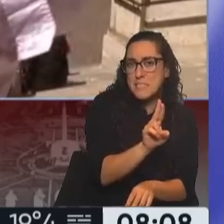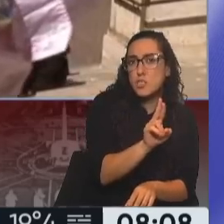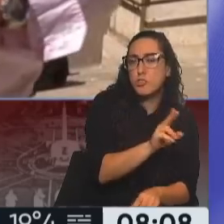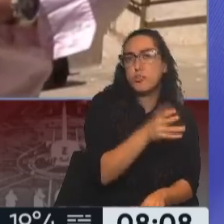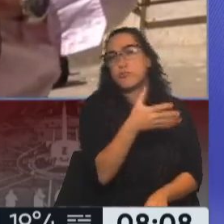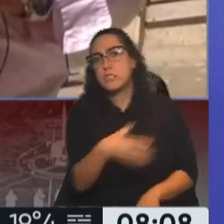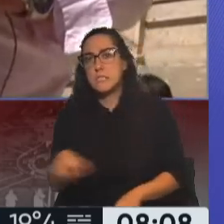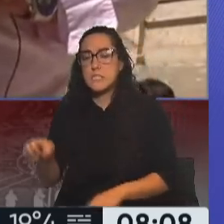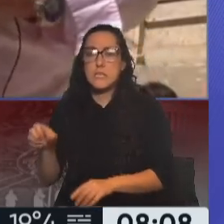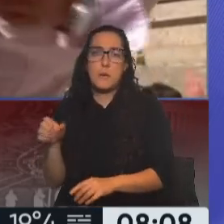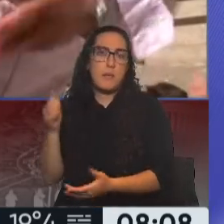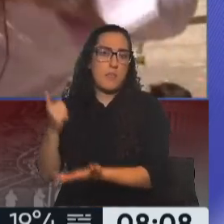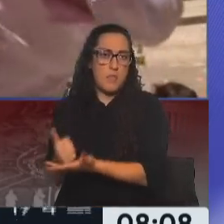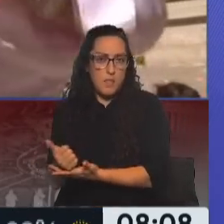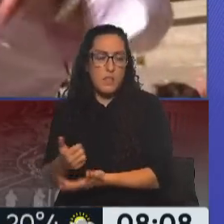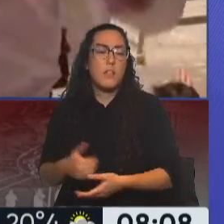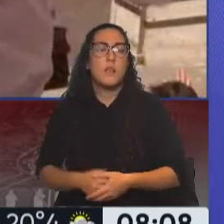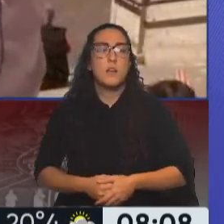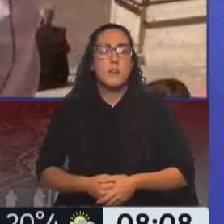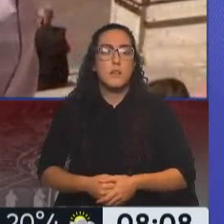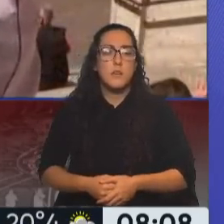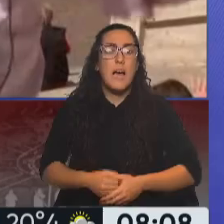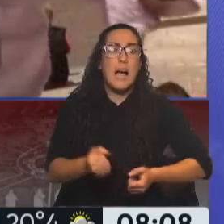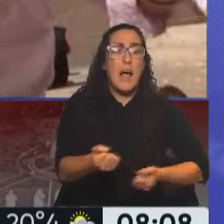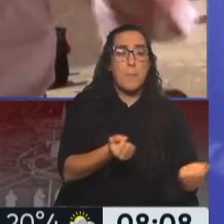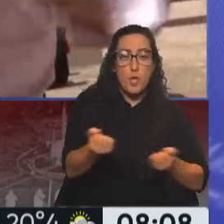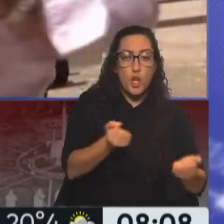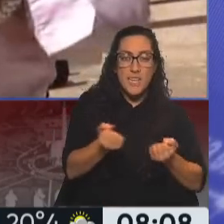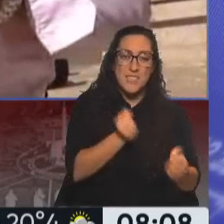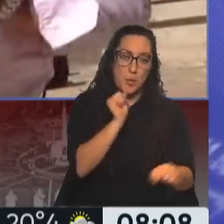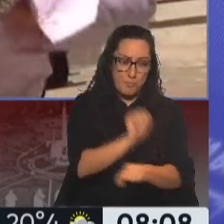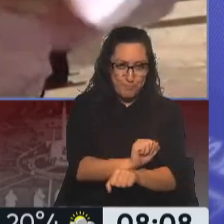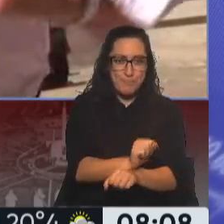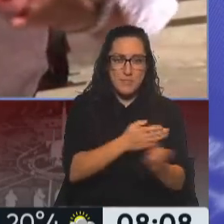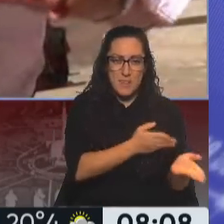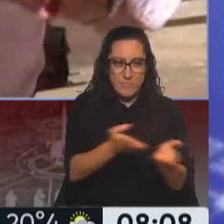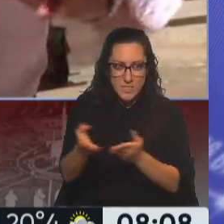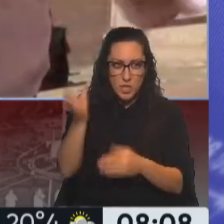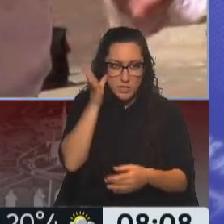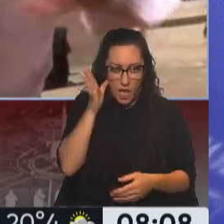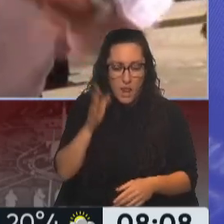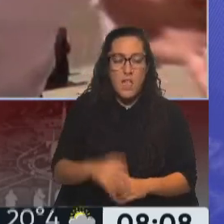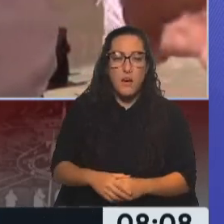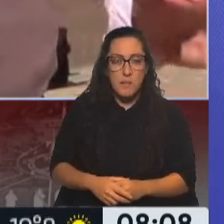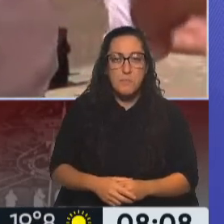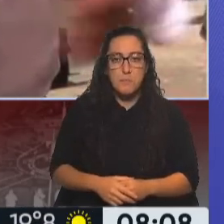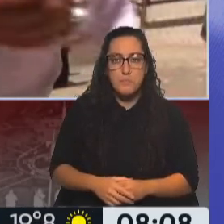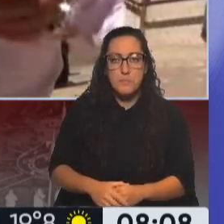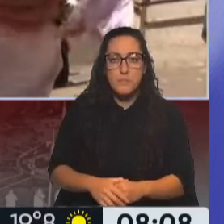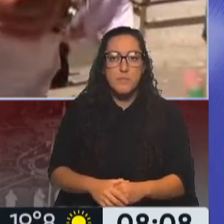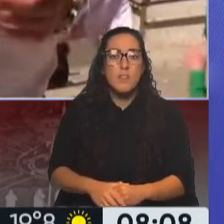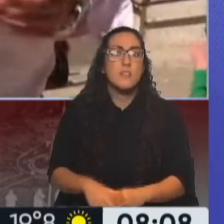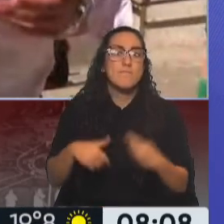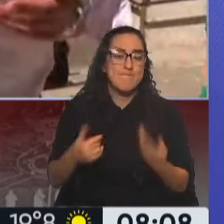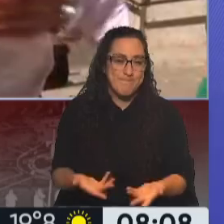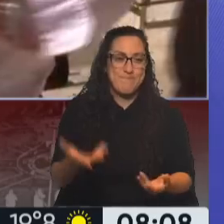prisión y estar presente en este lugar. Veíamos varias camionetas del servicio penitenciario italiano en el lugar, lo que daba cuenta justamente